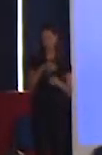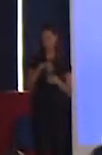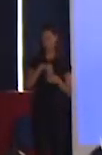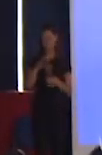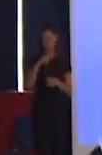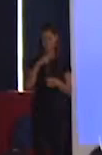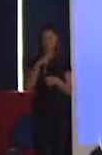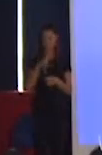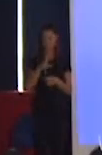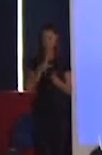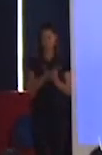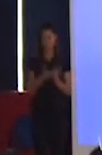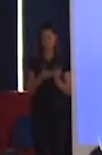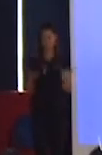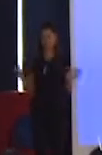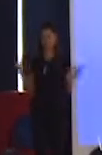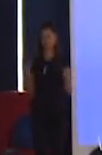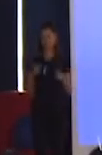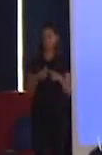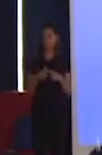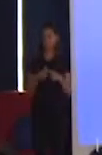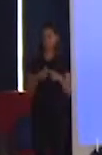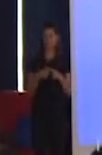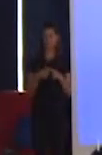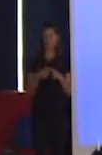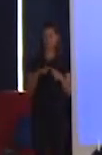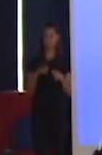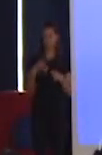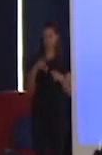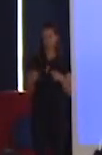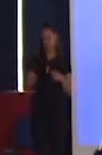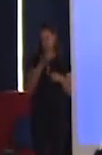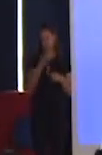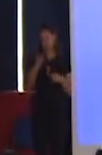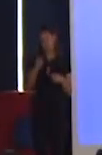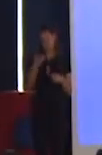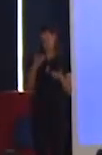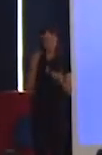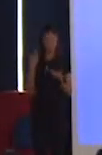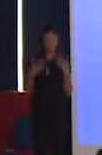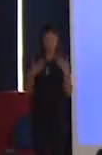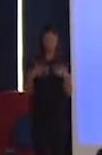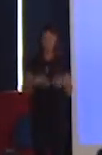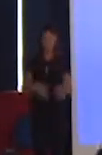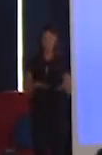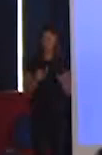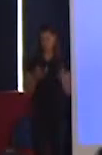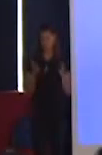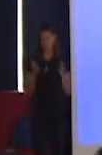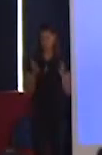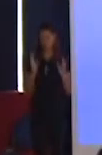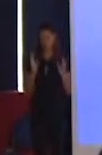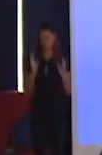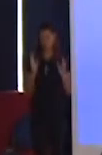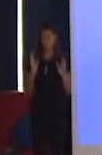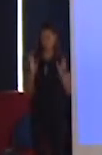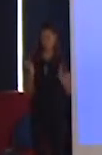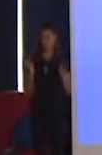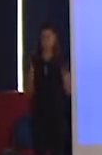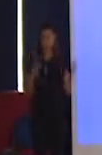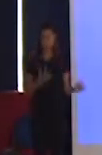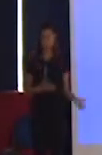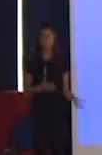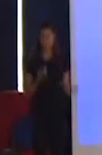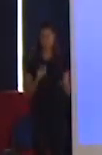disposición en el material digital y eso lo pueden consultar en cualquier lugar, ¿vale? Entonces le damos la palabra a